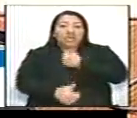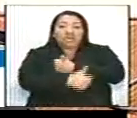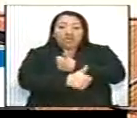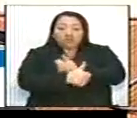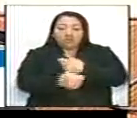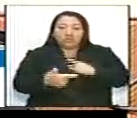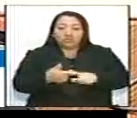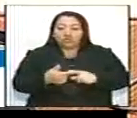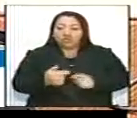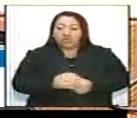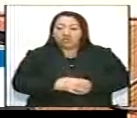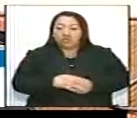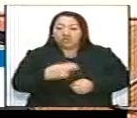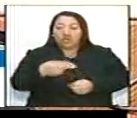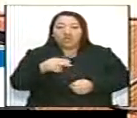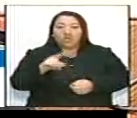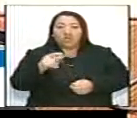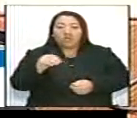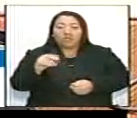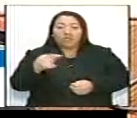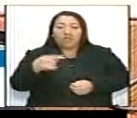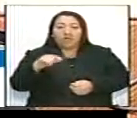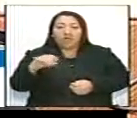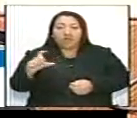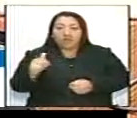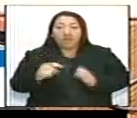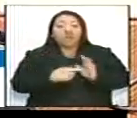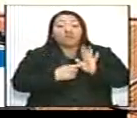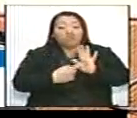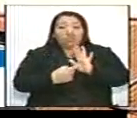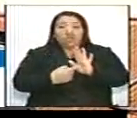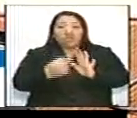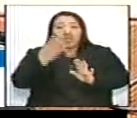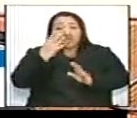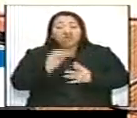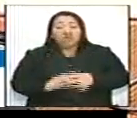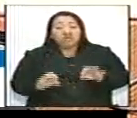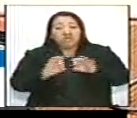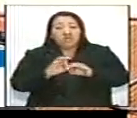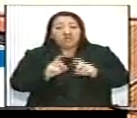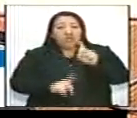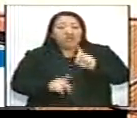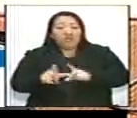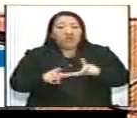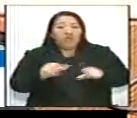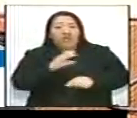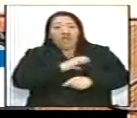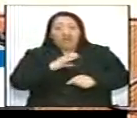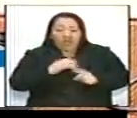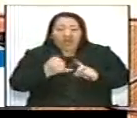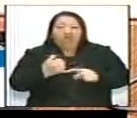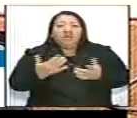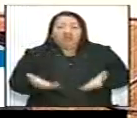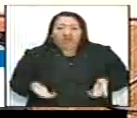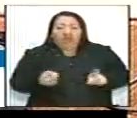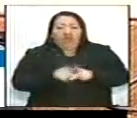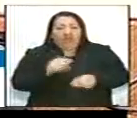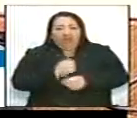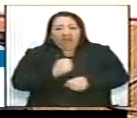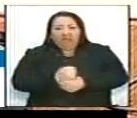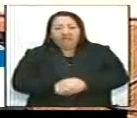Ayacucho, Higuaín y Huamanguilla, por ejemplo, que lo demuestran. Experiencias más locales aquí en algunas zonas del Callao también, donde ha habido el